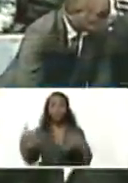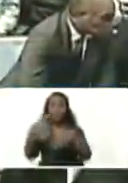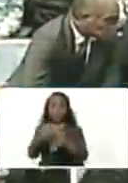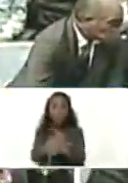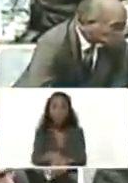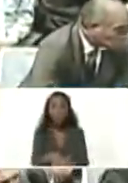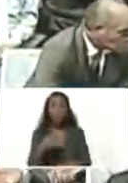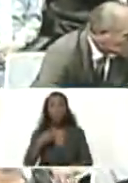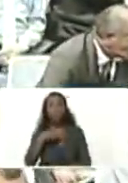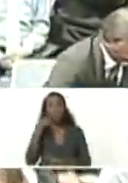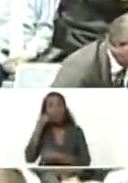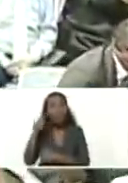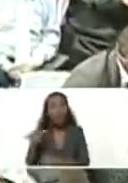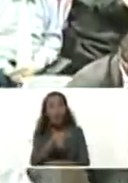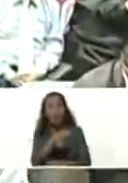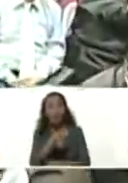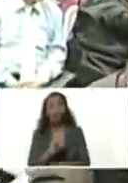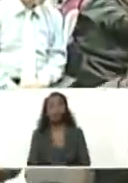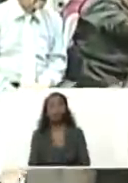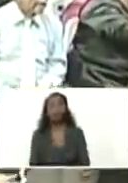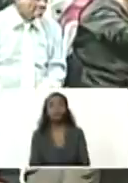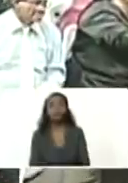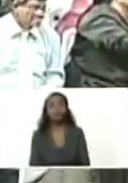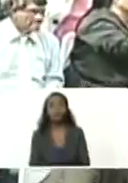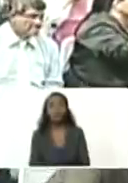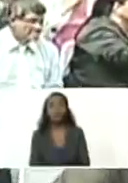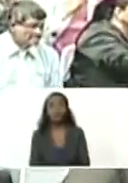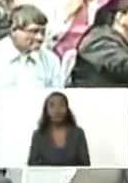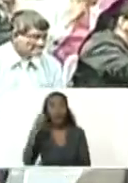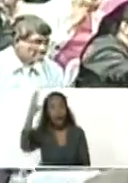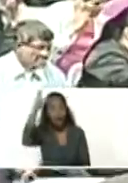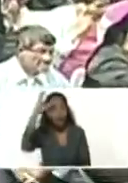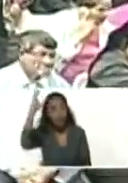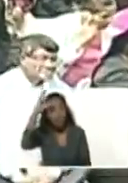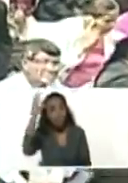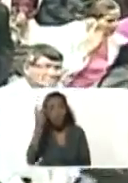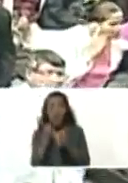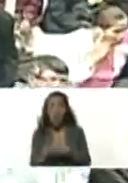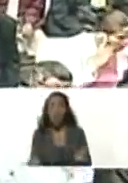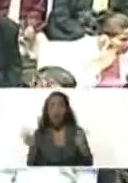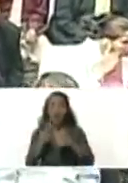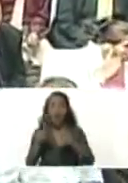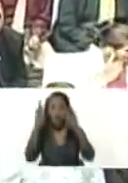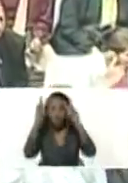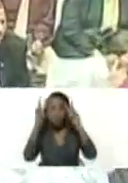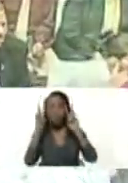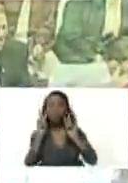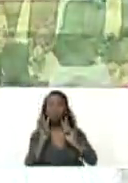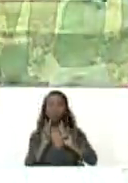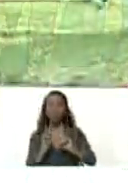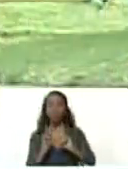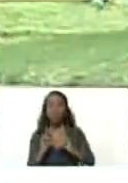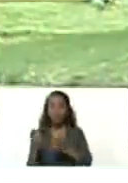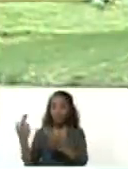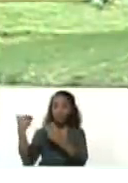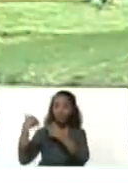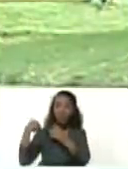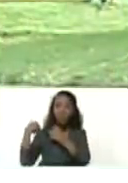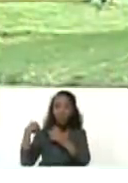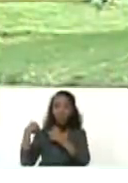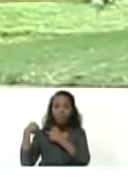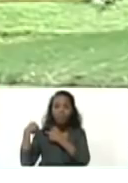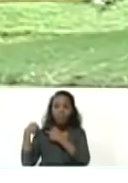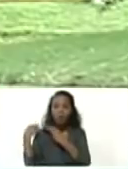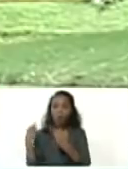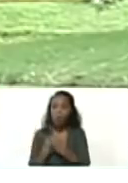que incluya a nuestro pueblo, que eleve la conciencia y los valores morales. La responsabilidad con la